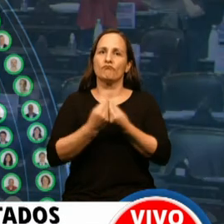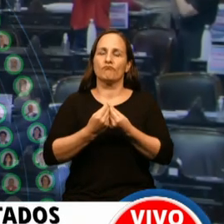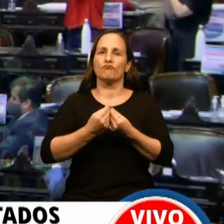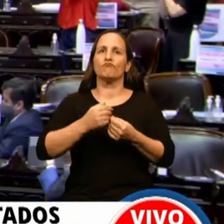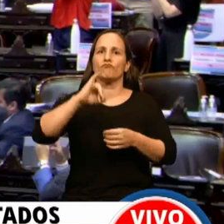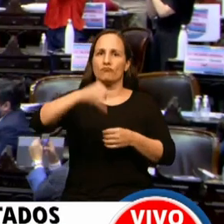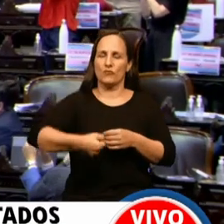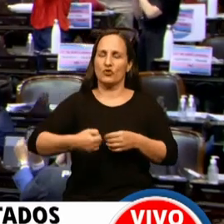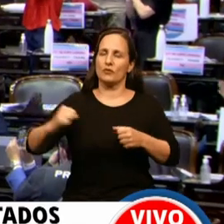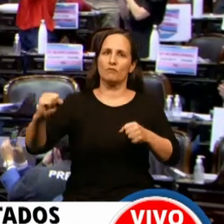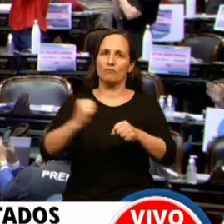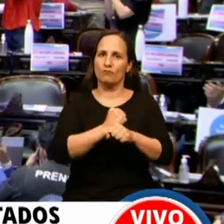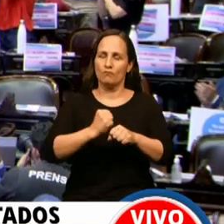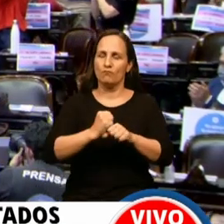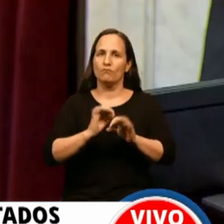afirmativo